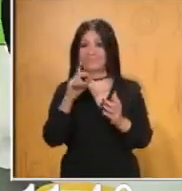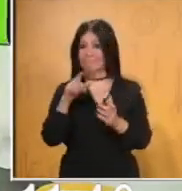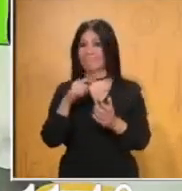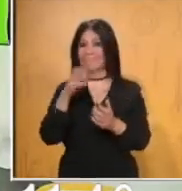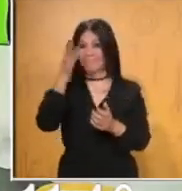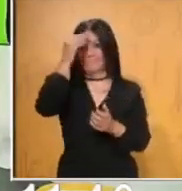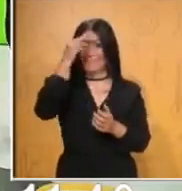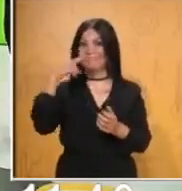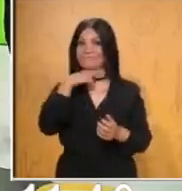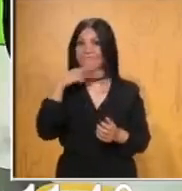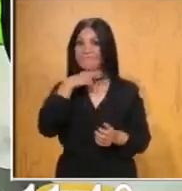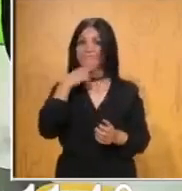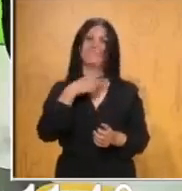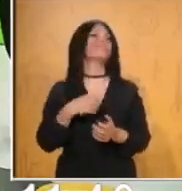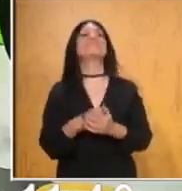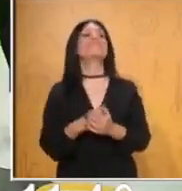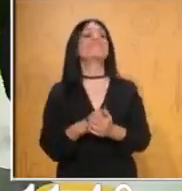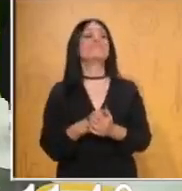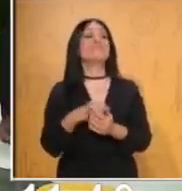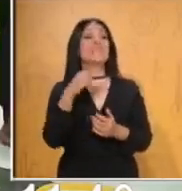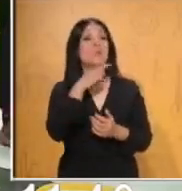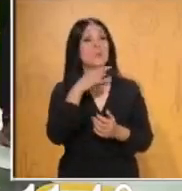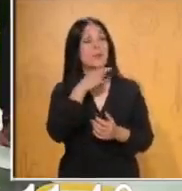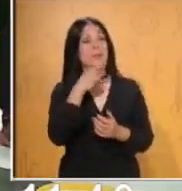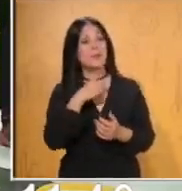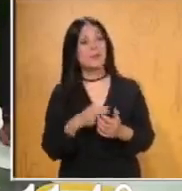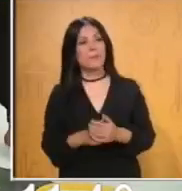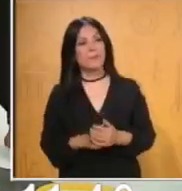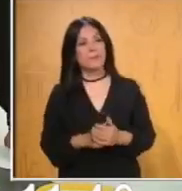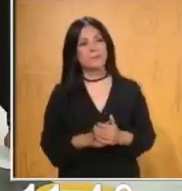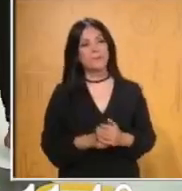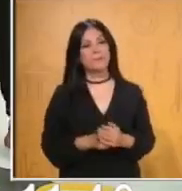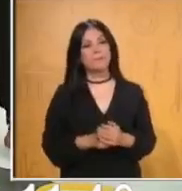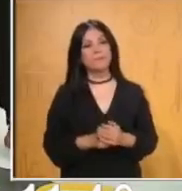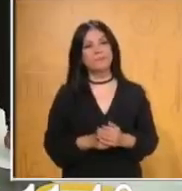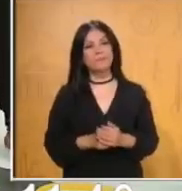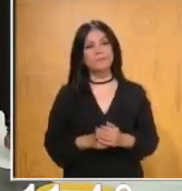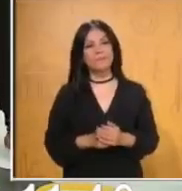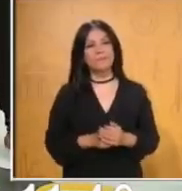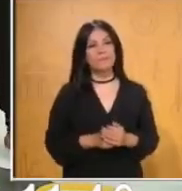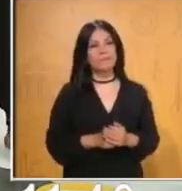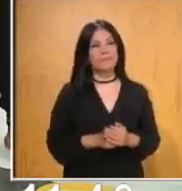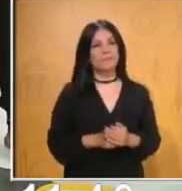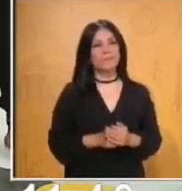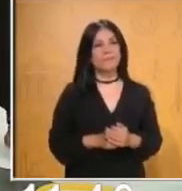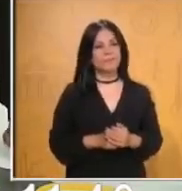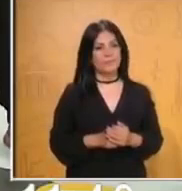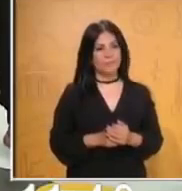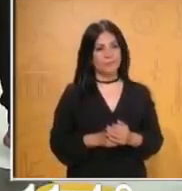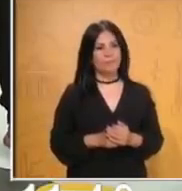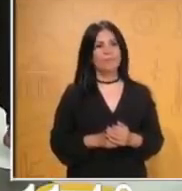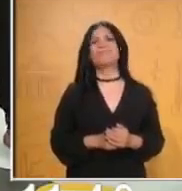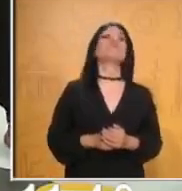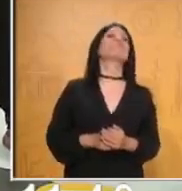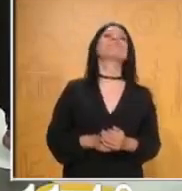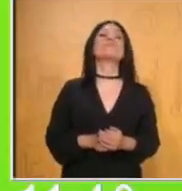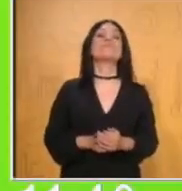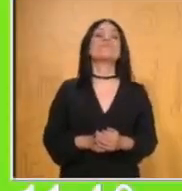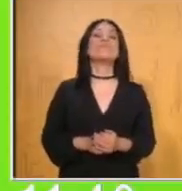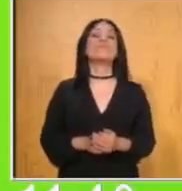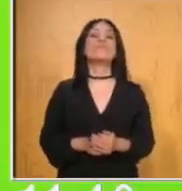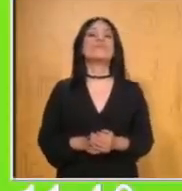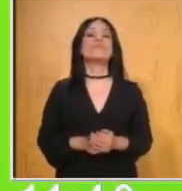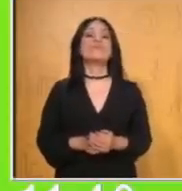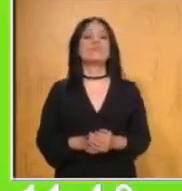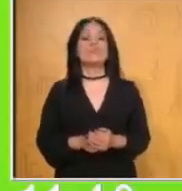un poquito de velocidad también y coordinación, okay. Maestra, no la escuchamos. Venga, vamos a repetir nivel 1 y nivel 2. Allá desde casita que nos